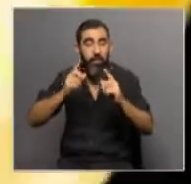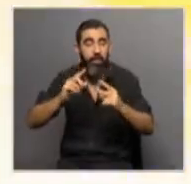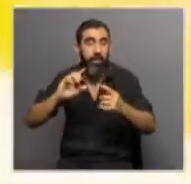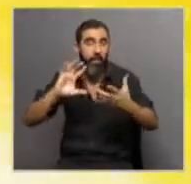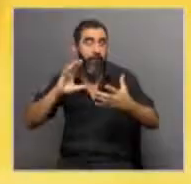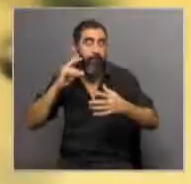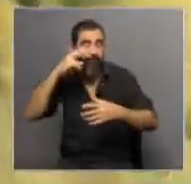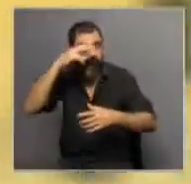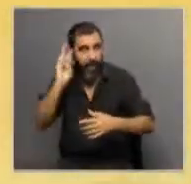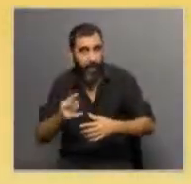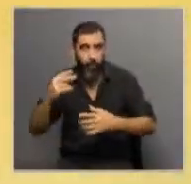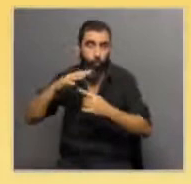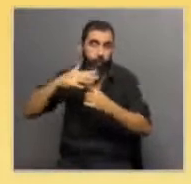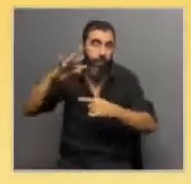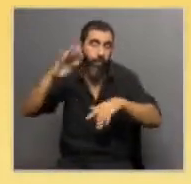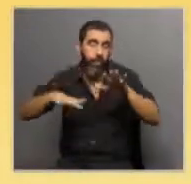año.